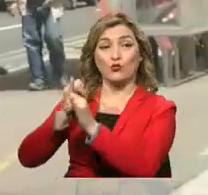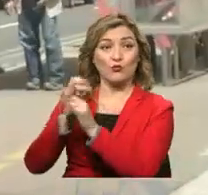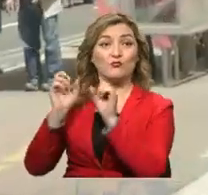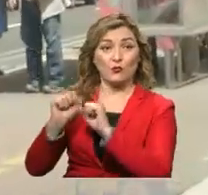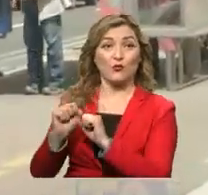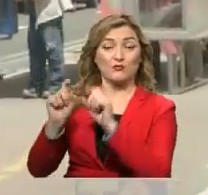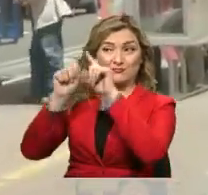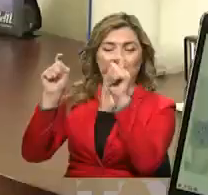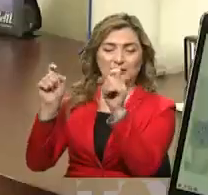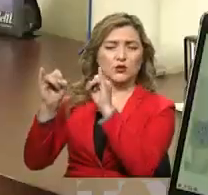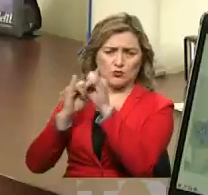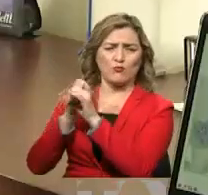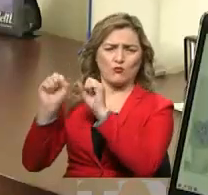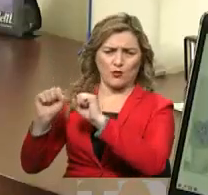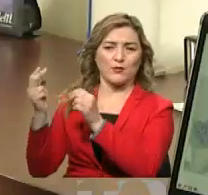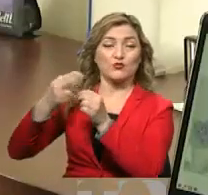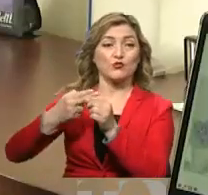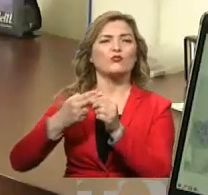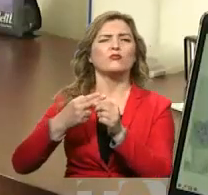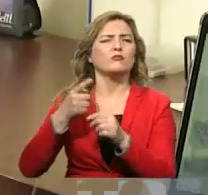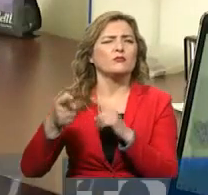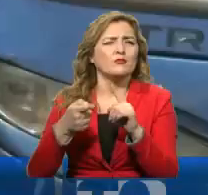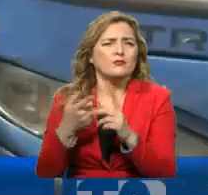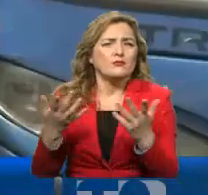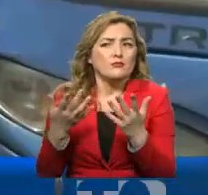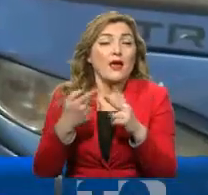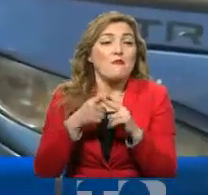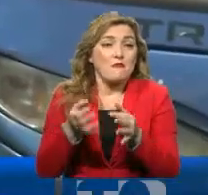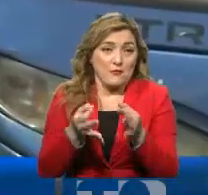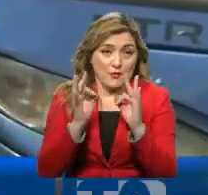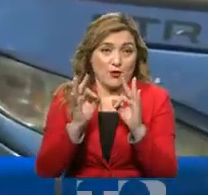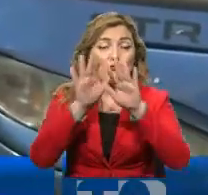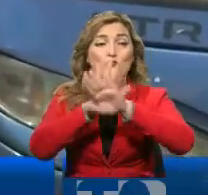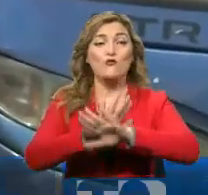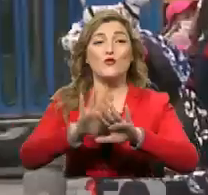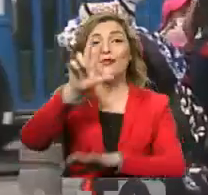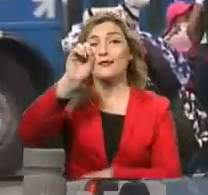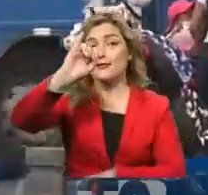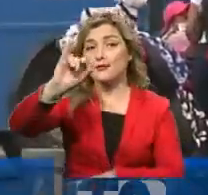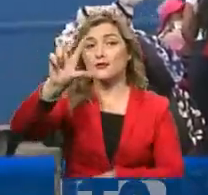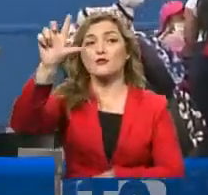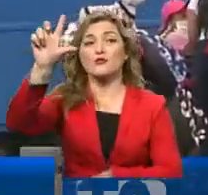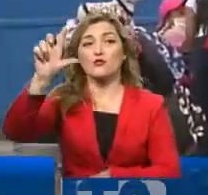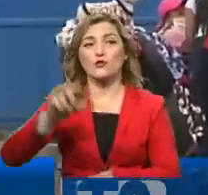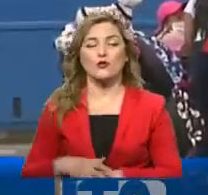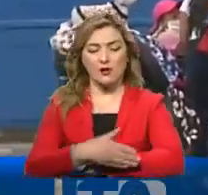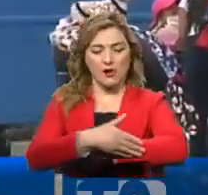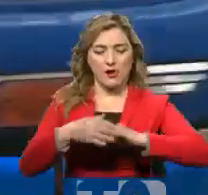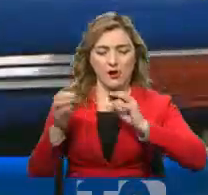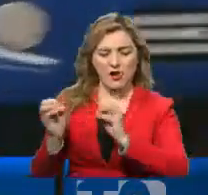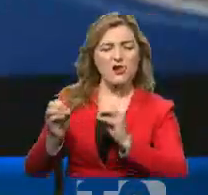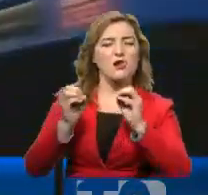internacionales, inicia en febrero. Finalizará el 30 de junio. En la reestructuración están contempladas alrededor